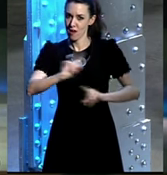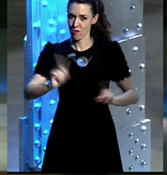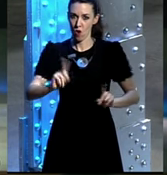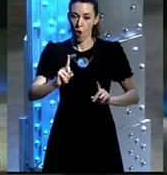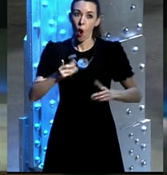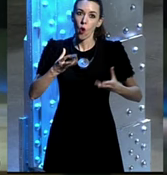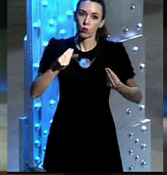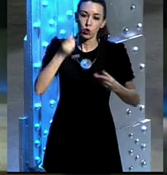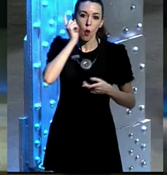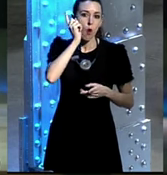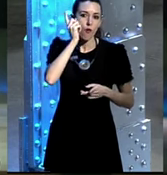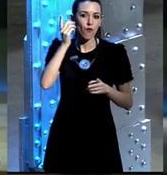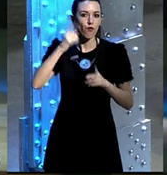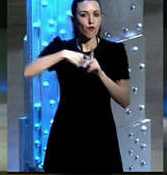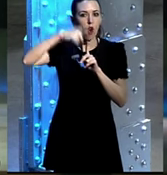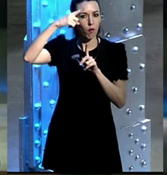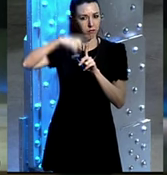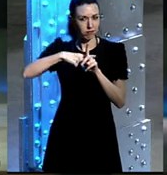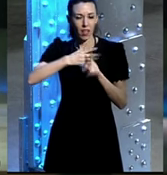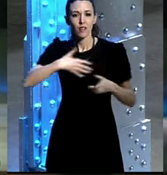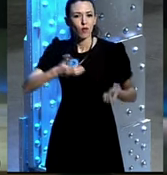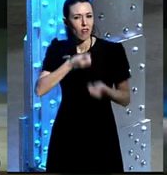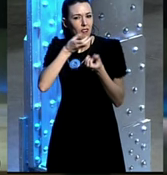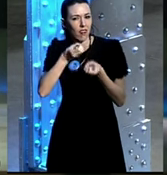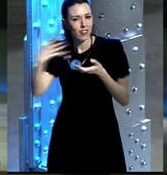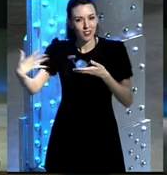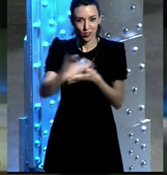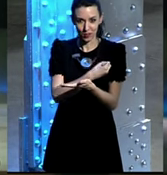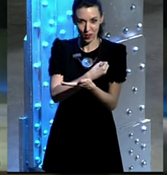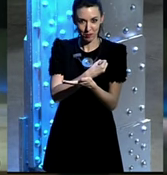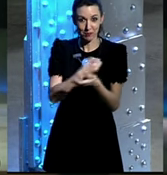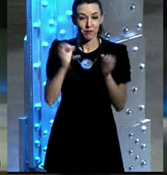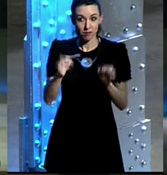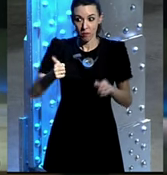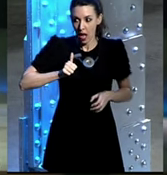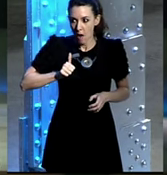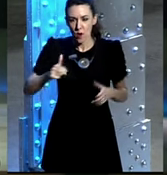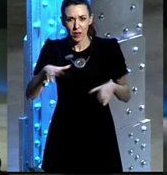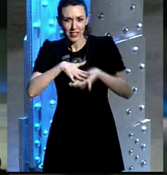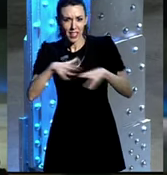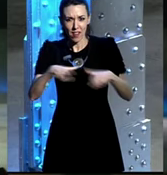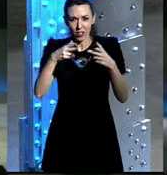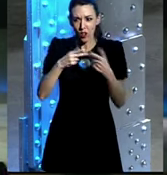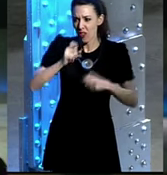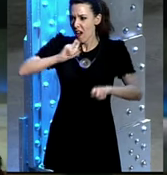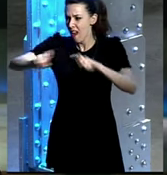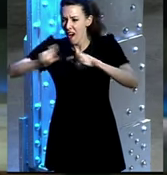mucho, bajamos el volumen. Queremos que lo cuenten todo. Aprovechen las redes sociales,